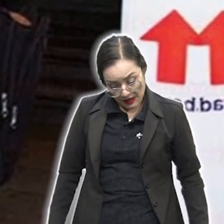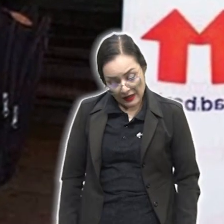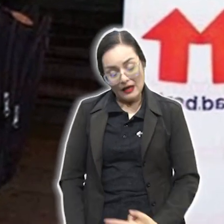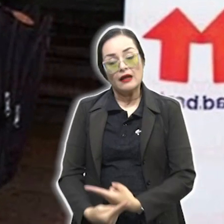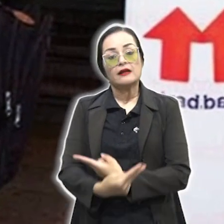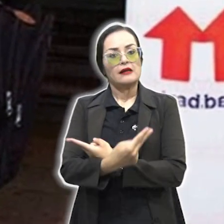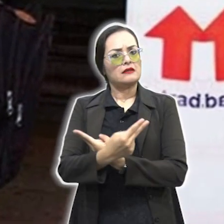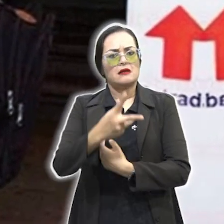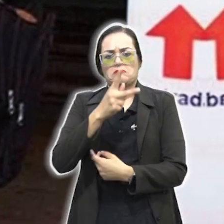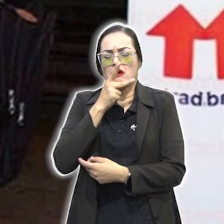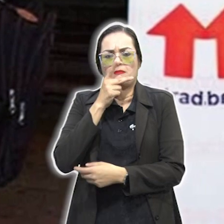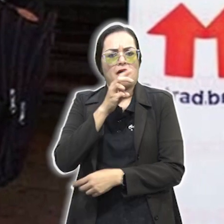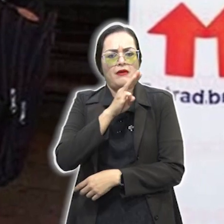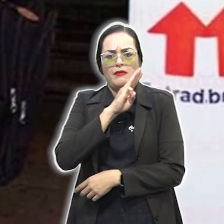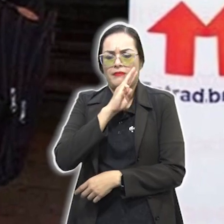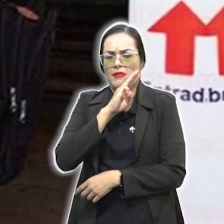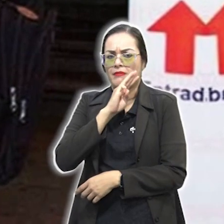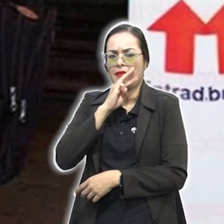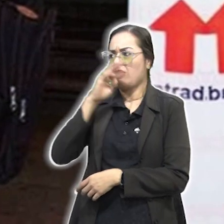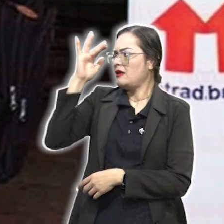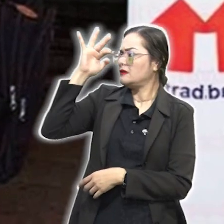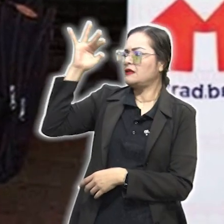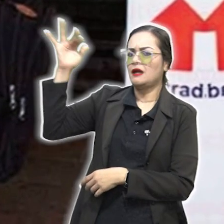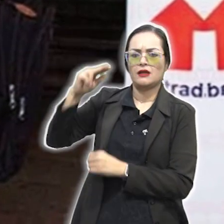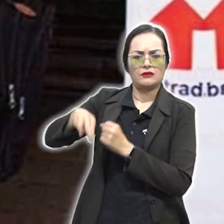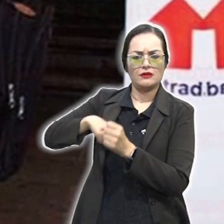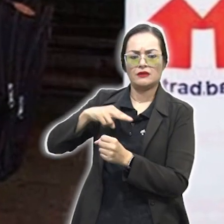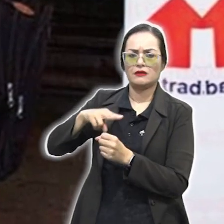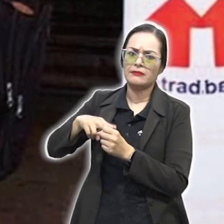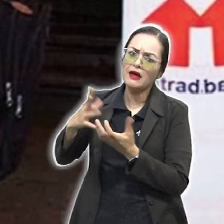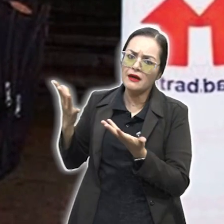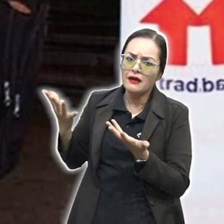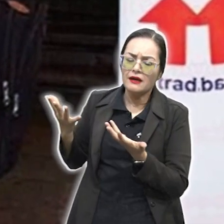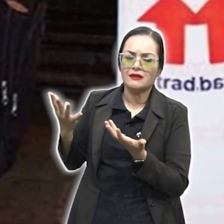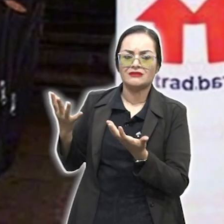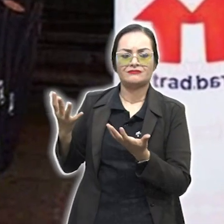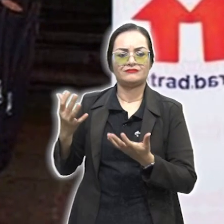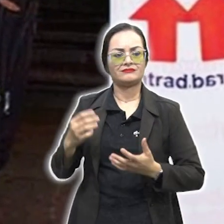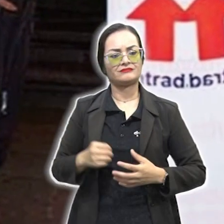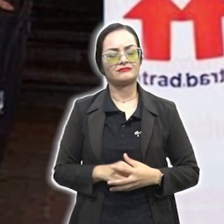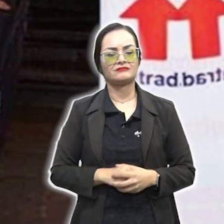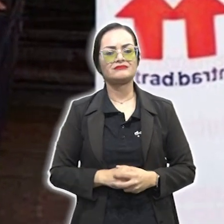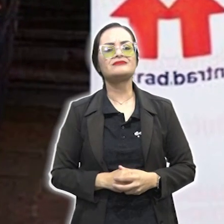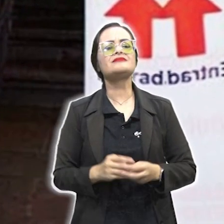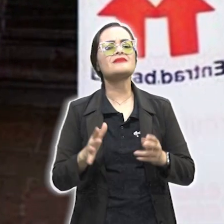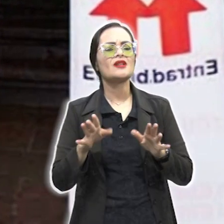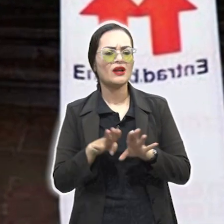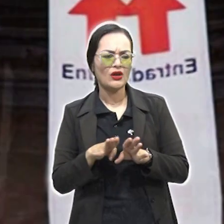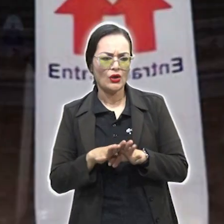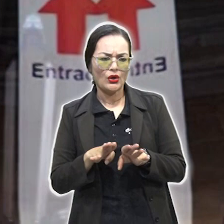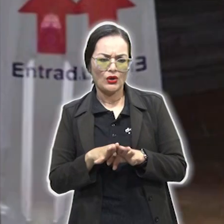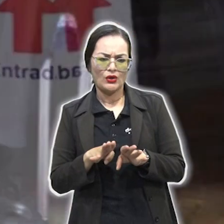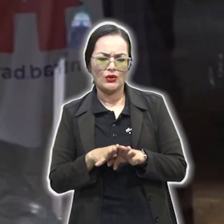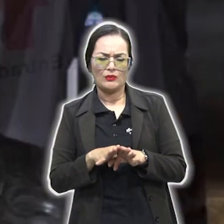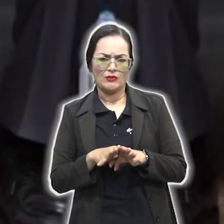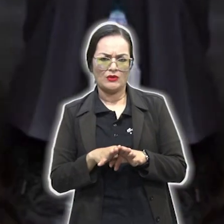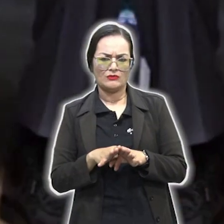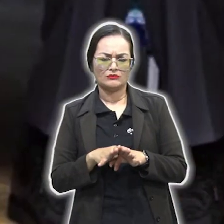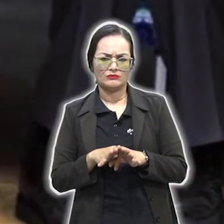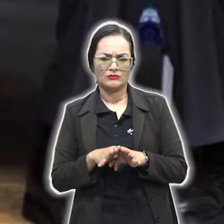de padres de estatura promedio. Existen ciertos rasgos característicos que puede presentar una persona